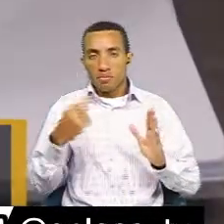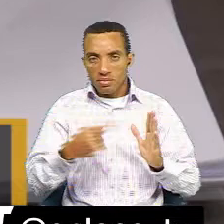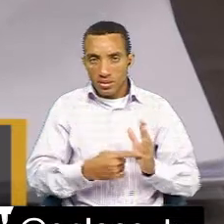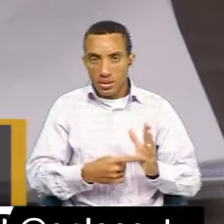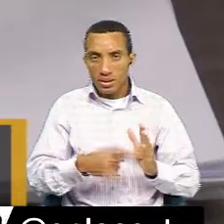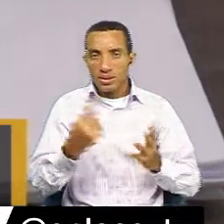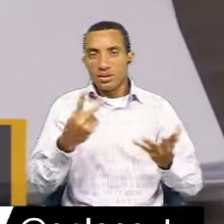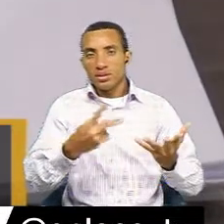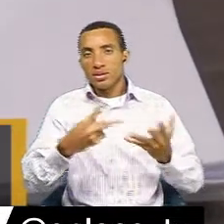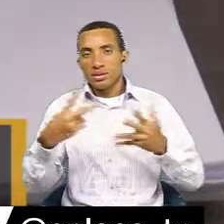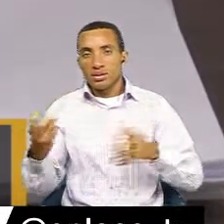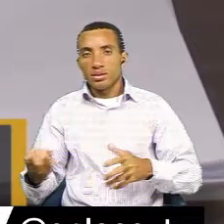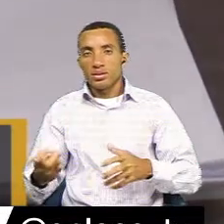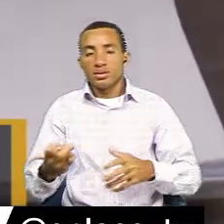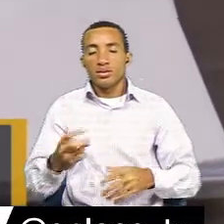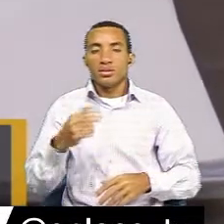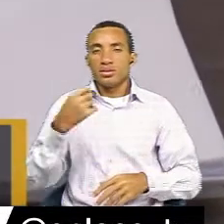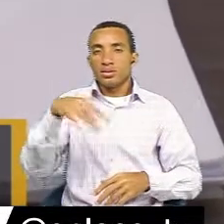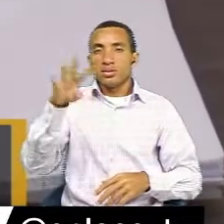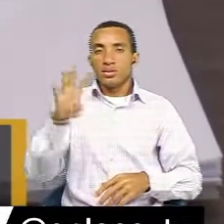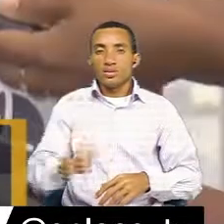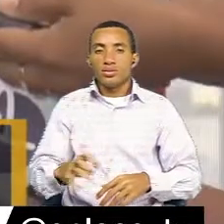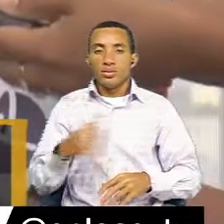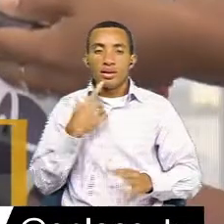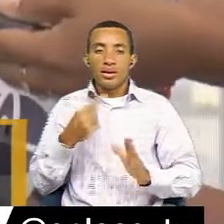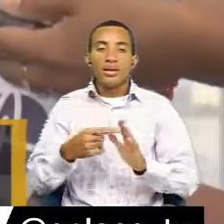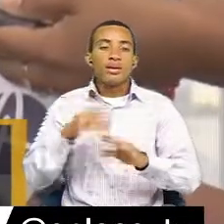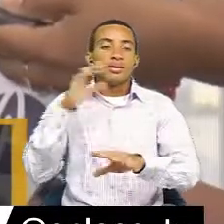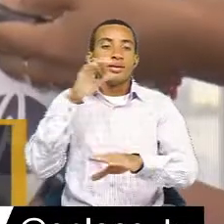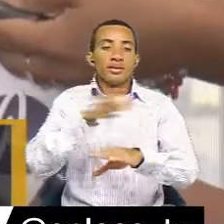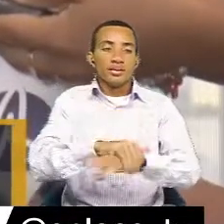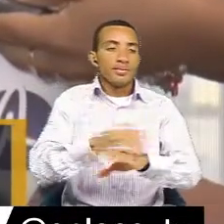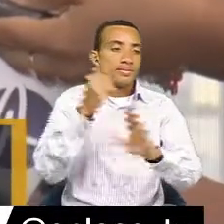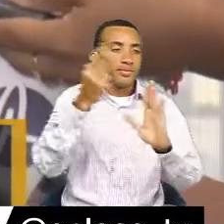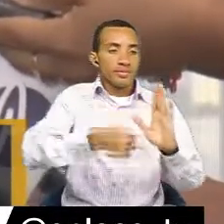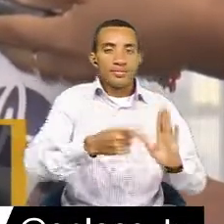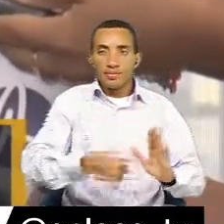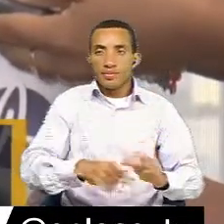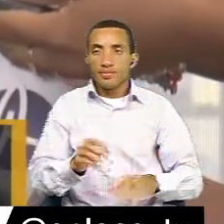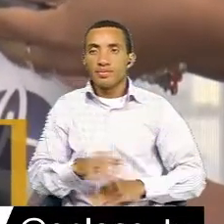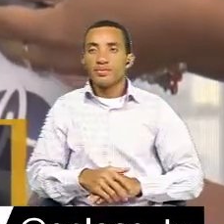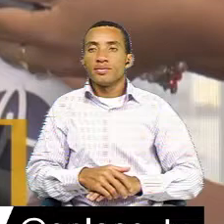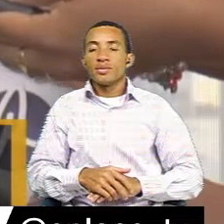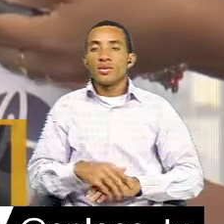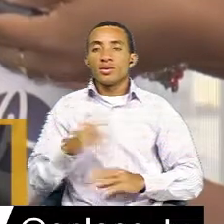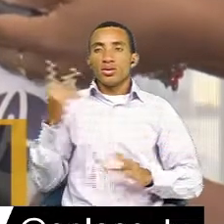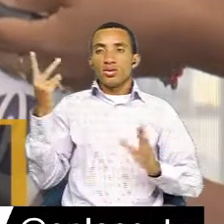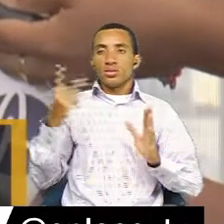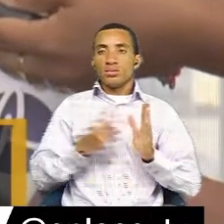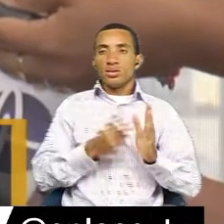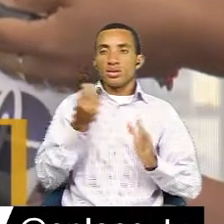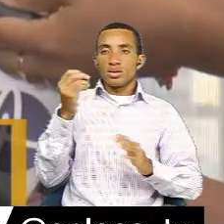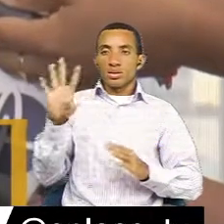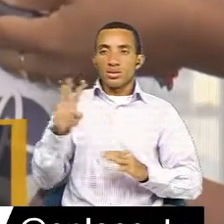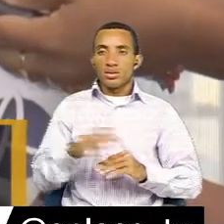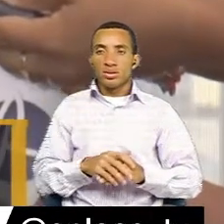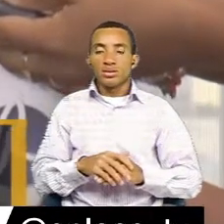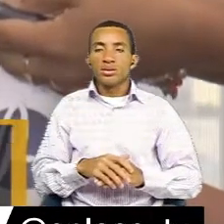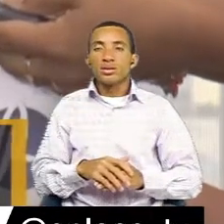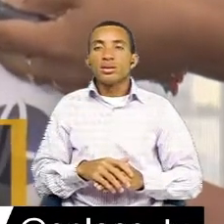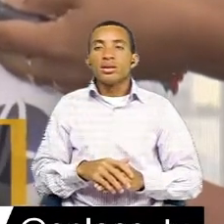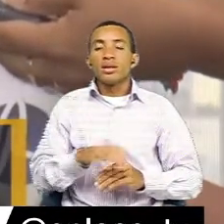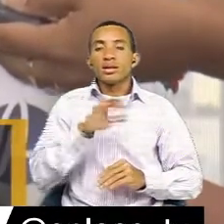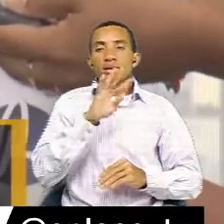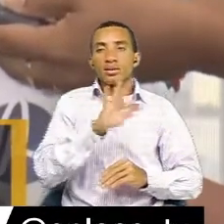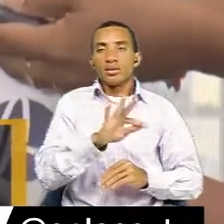1.799 órdenes de captura por diferentes delitos. Si nosotros examinamos, en el año 2014 se obtuvieron 314,